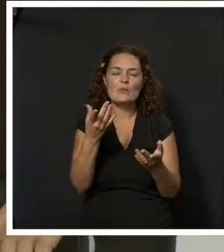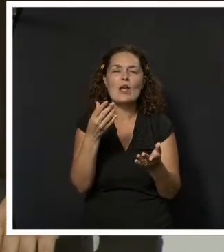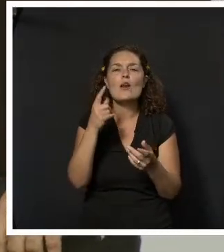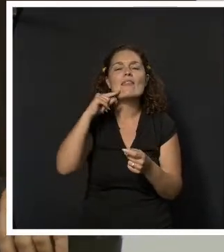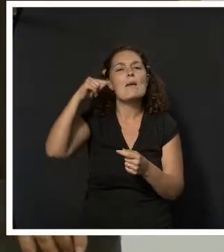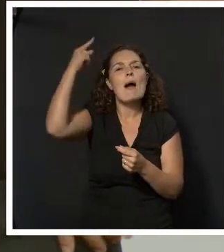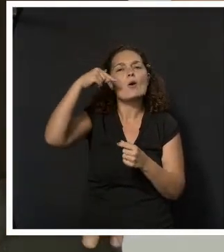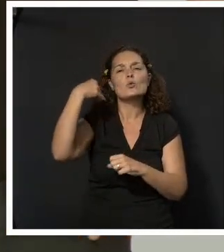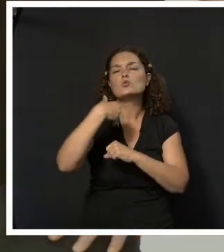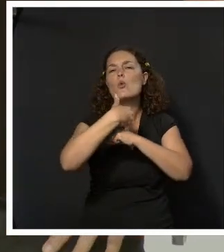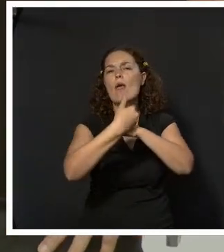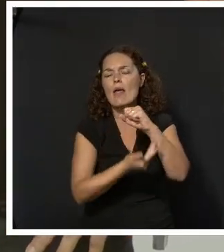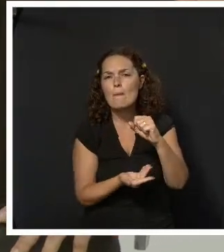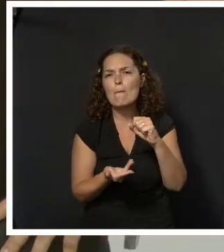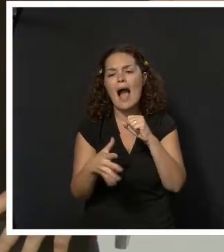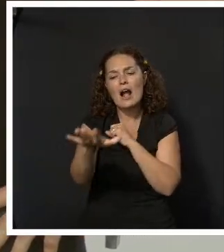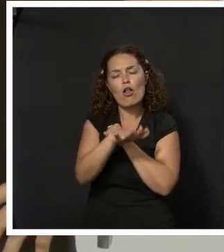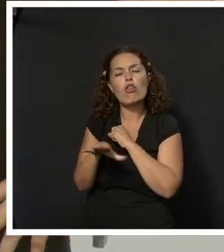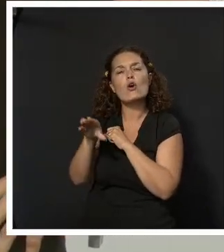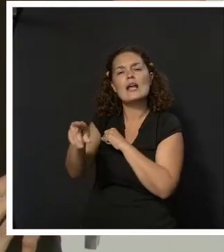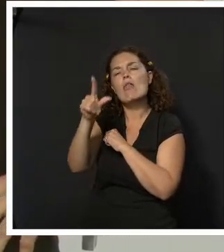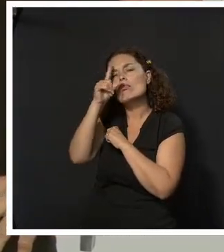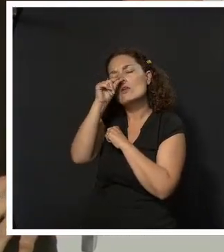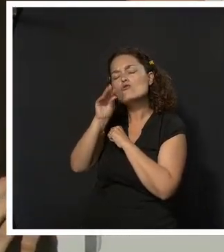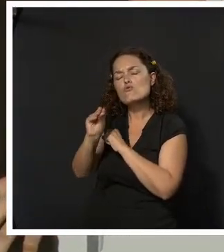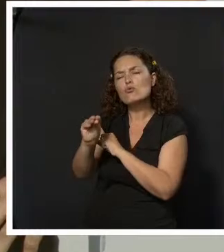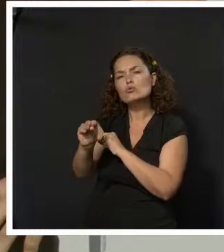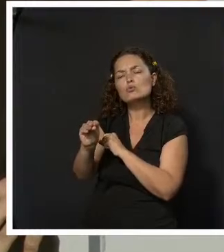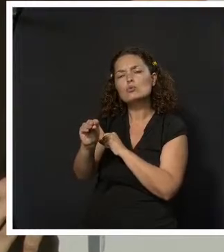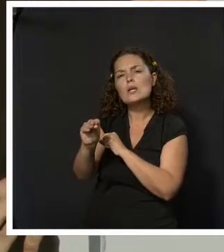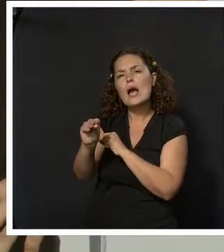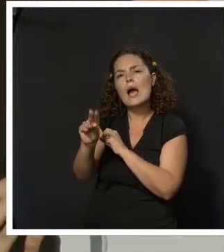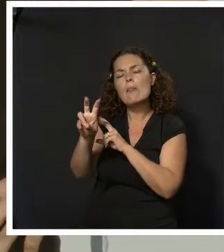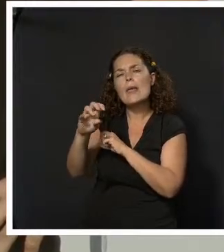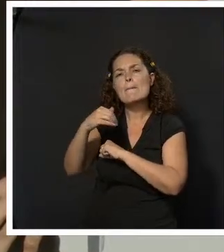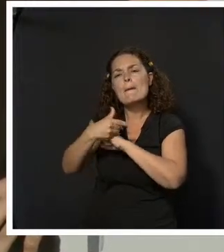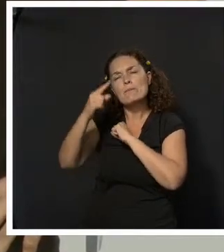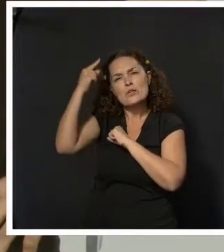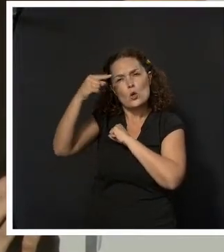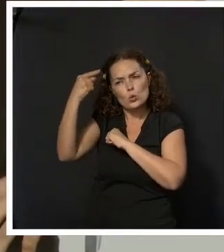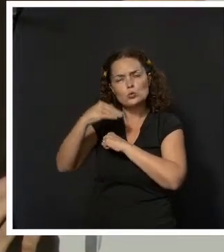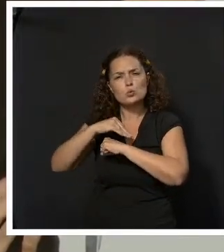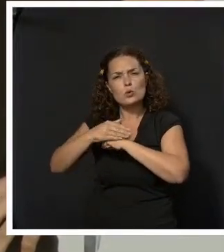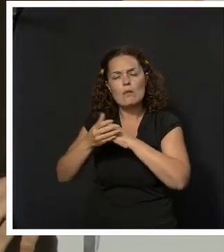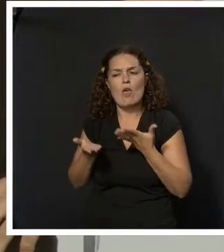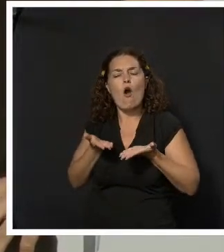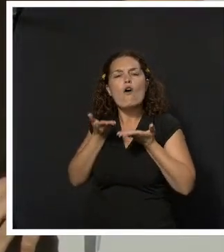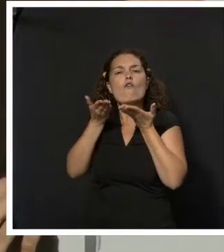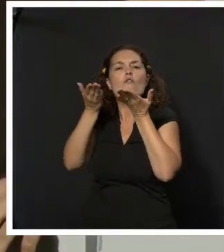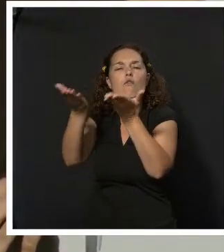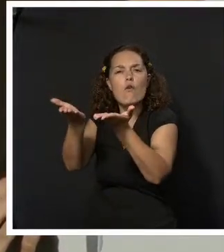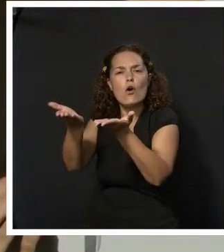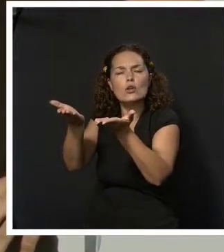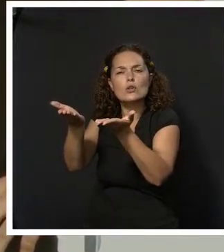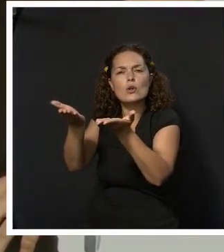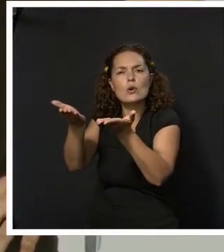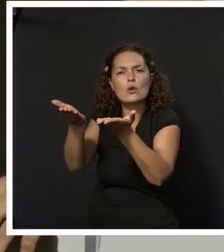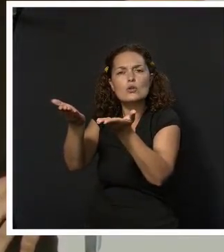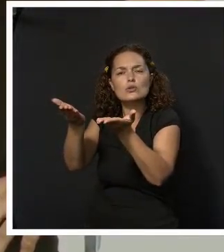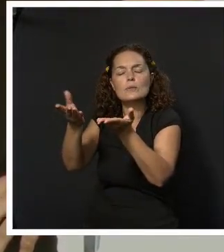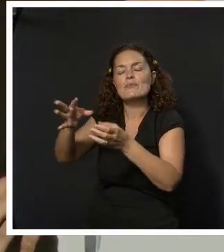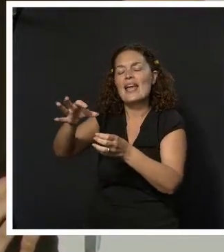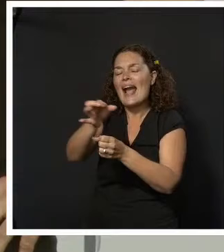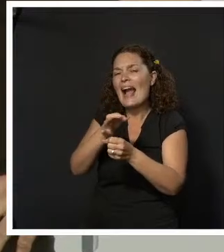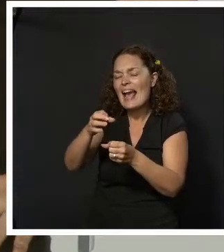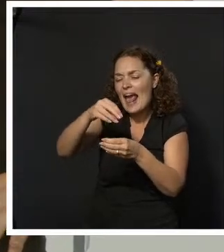dopang y demás natúa zona la zona de Lugo hubo mucha cultura de esos hornos de cultivar